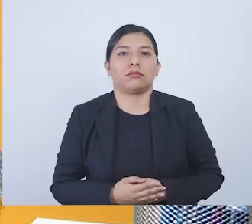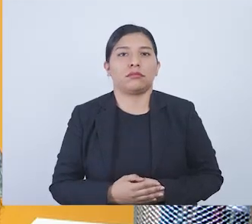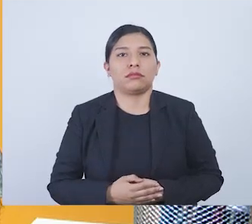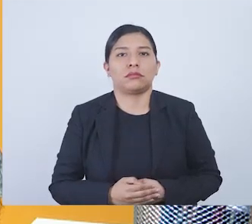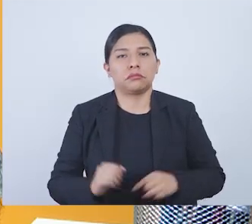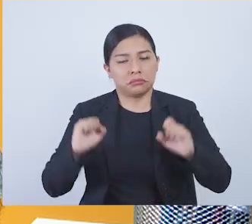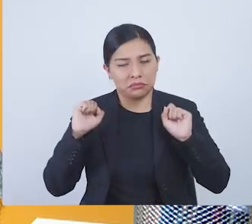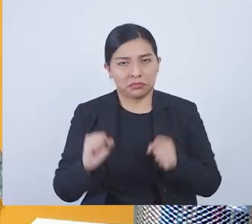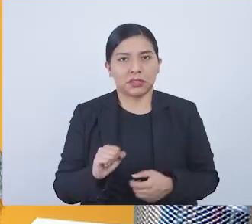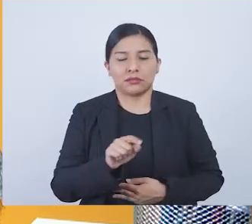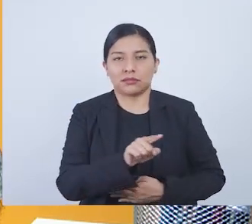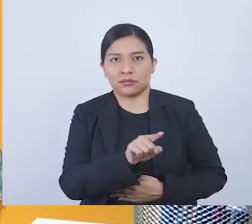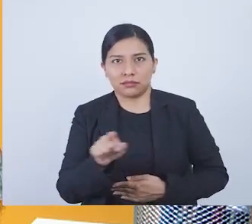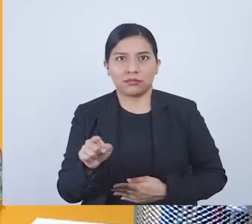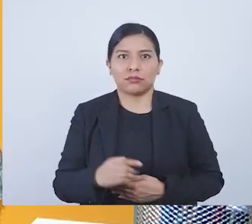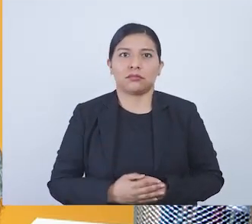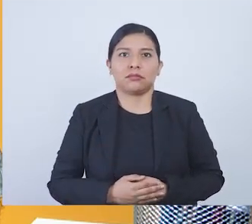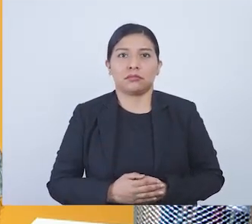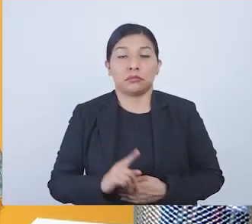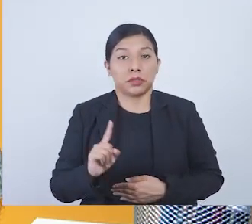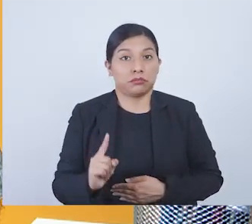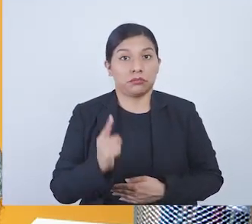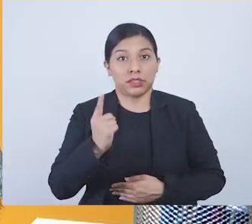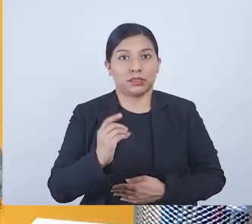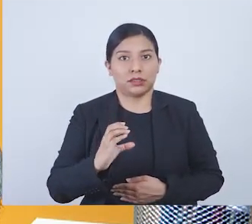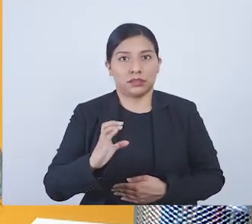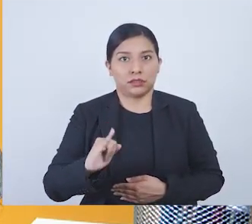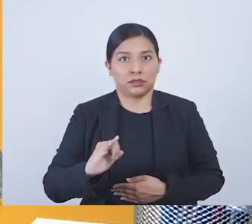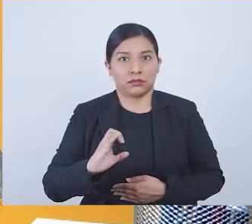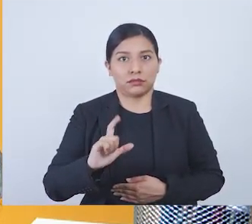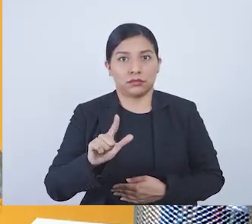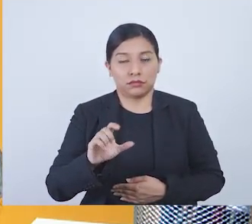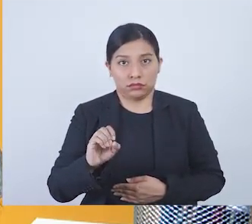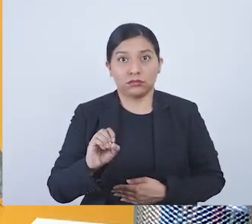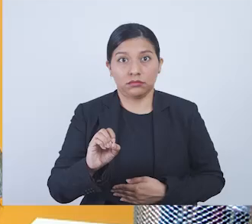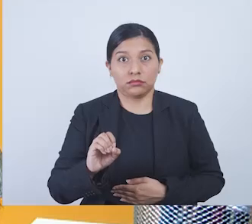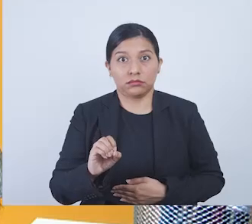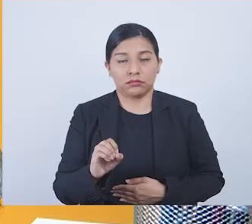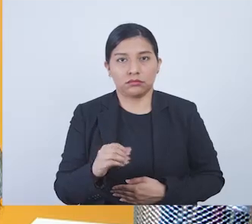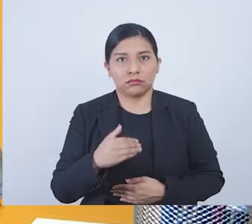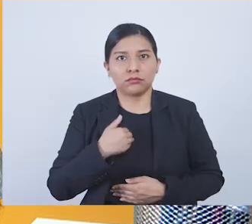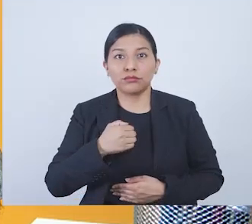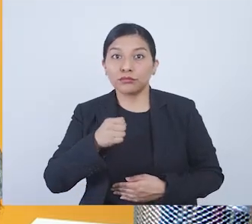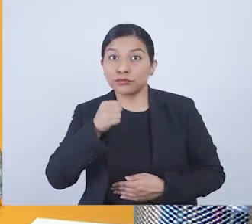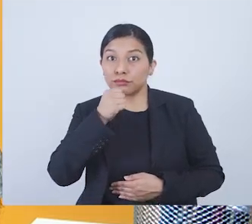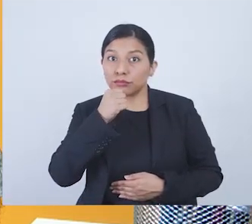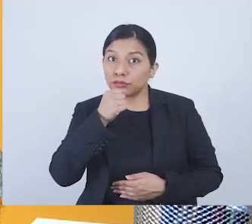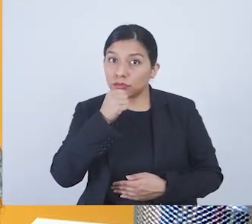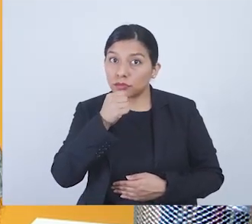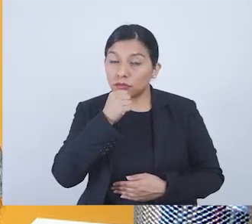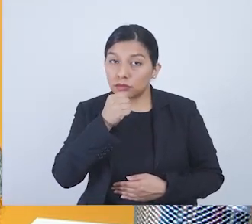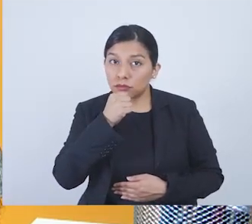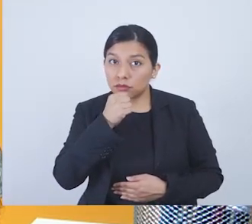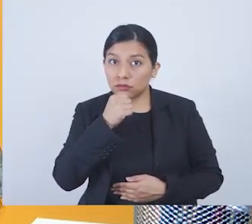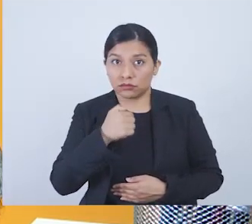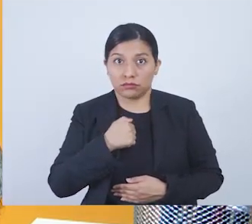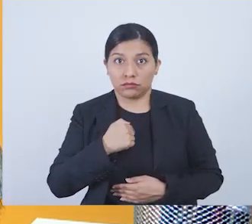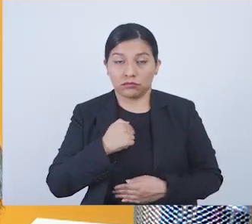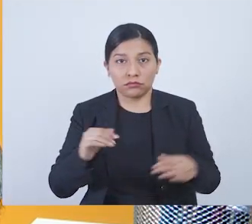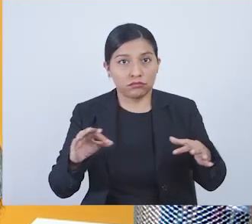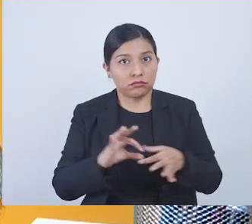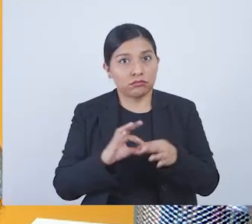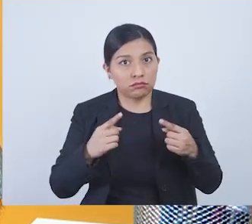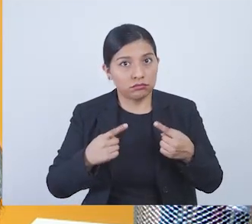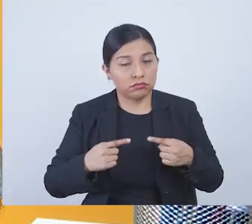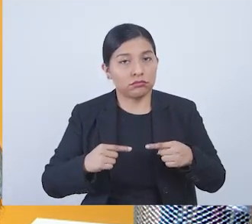puede del primer ciclo hacer la transferencia de contenido en lo que es la relación de continuidad